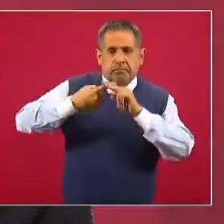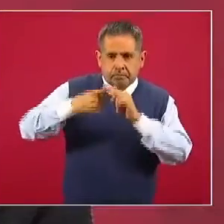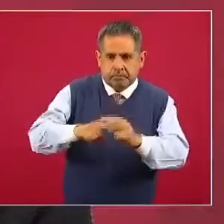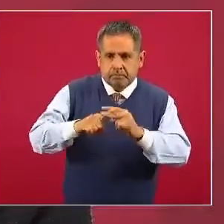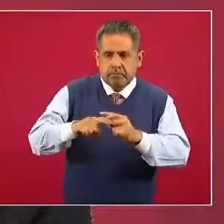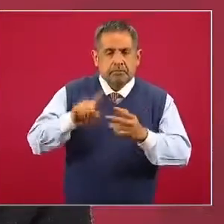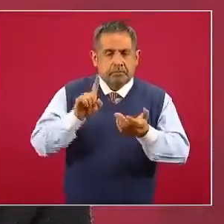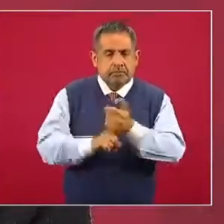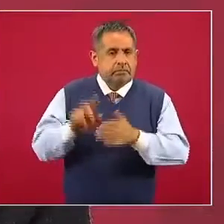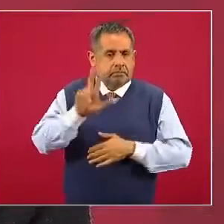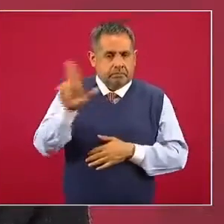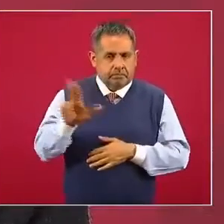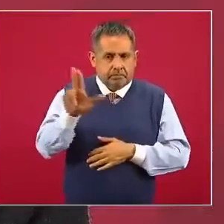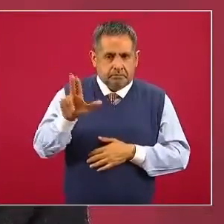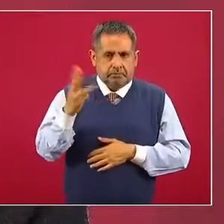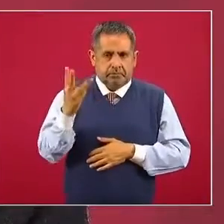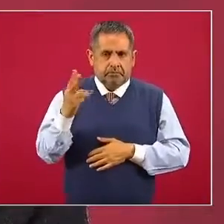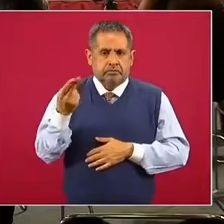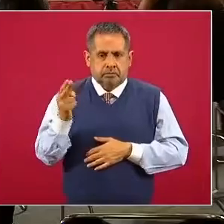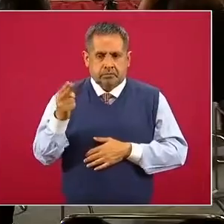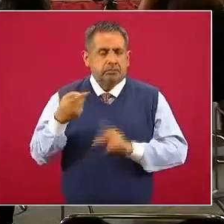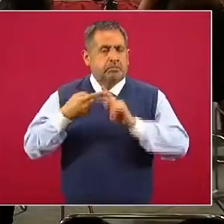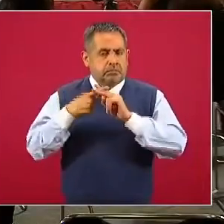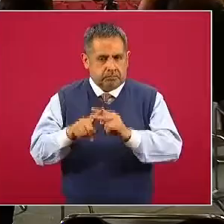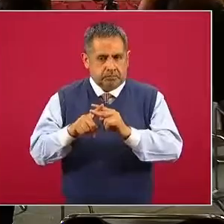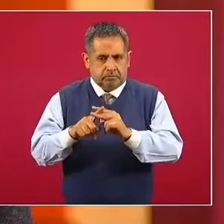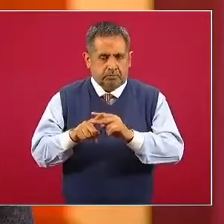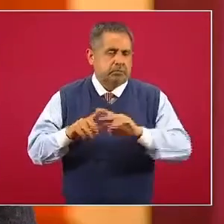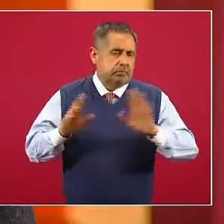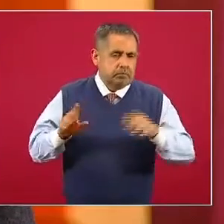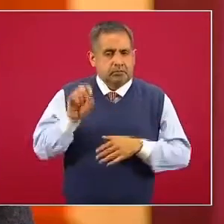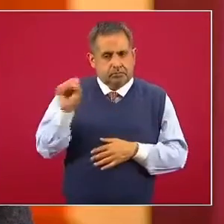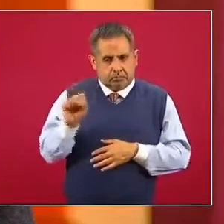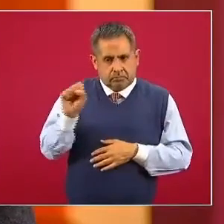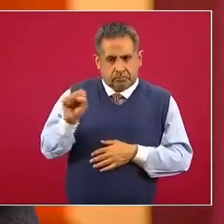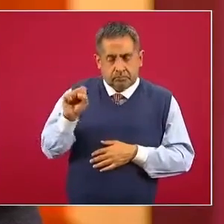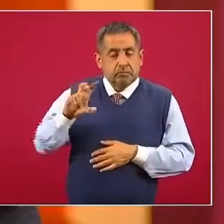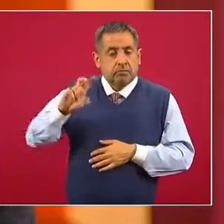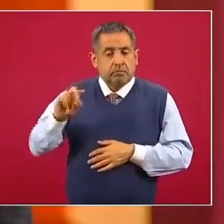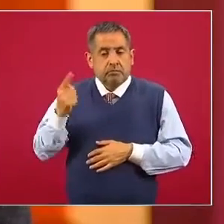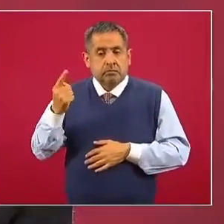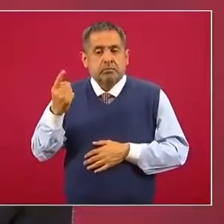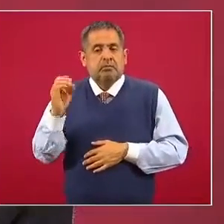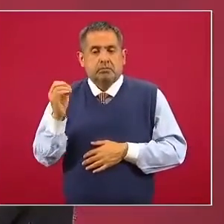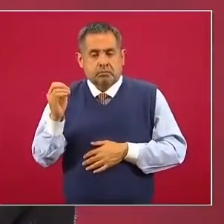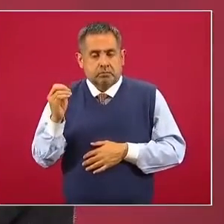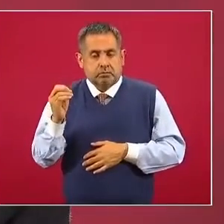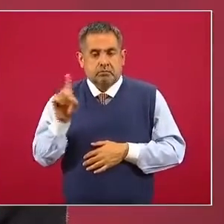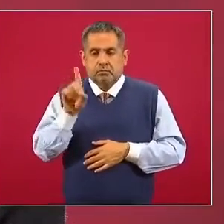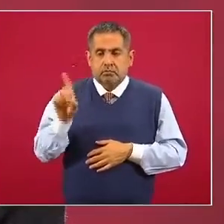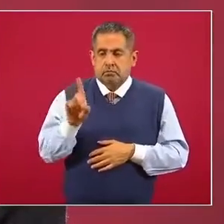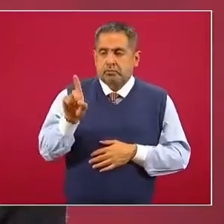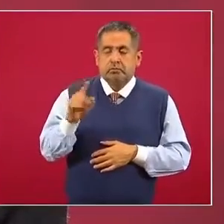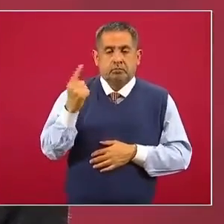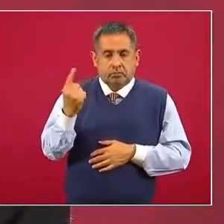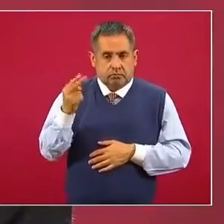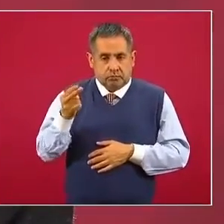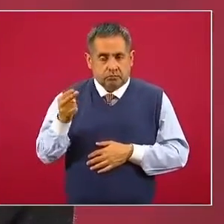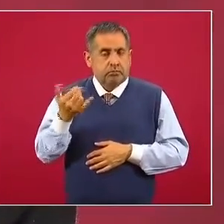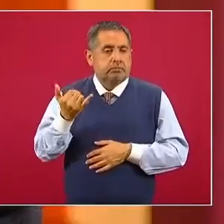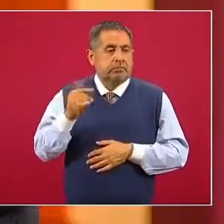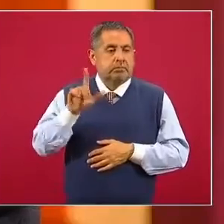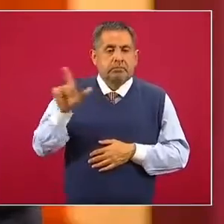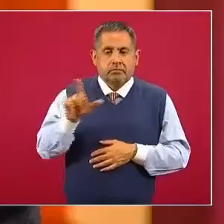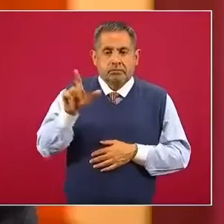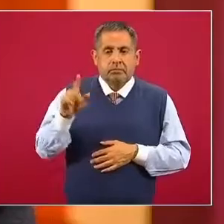noche del martes 3 de noviembre, pero sábado 31 de octubre, domingo 1 de noviembre y